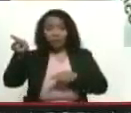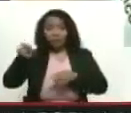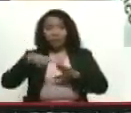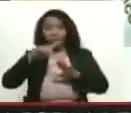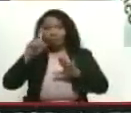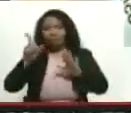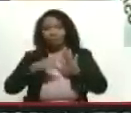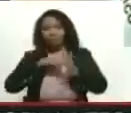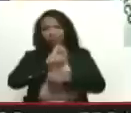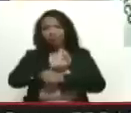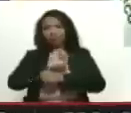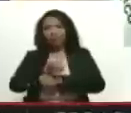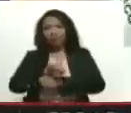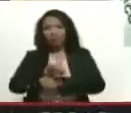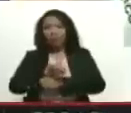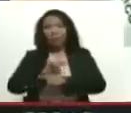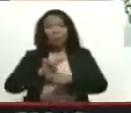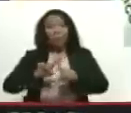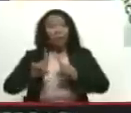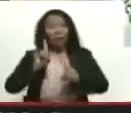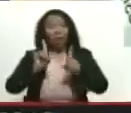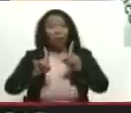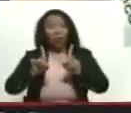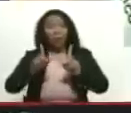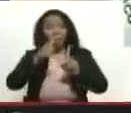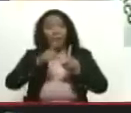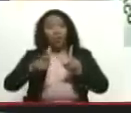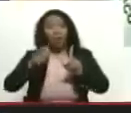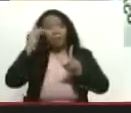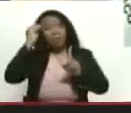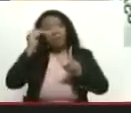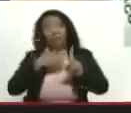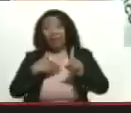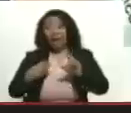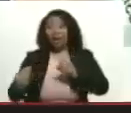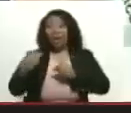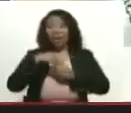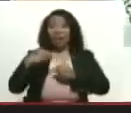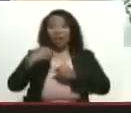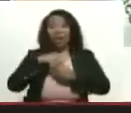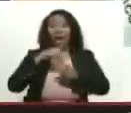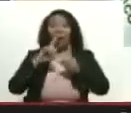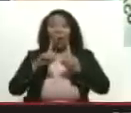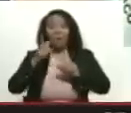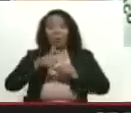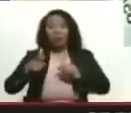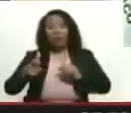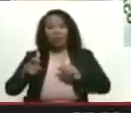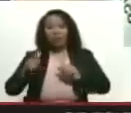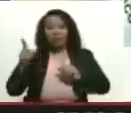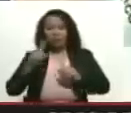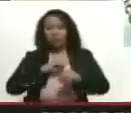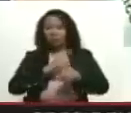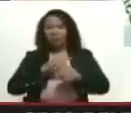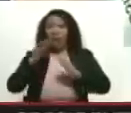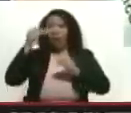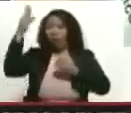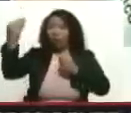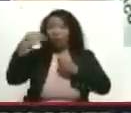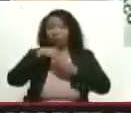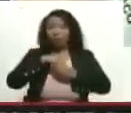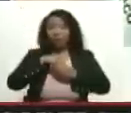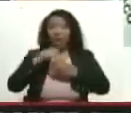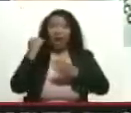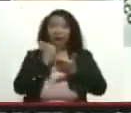totalmente derrotada. Pero hay alguna gente, vean, que todavía desean eso, que nos invadan, que una potencia extranjera nos invade y nos